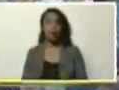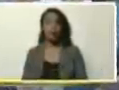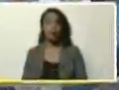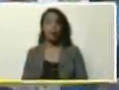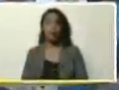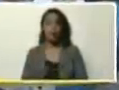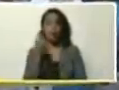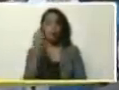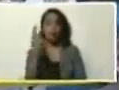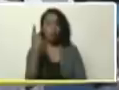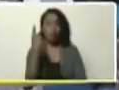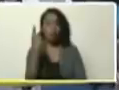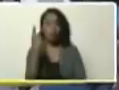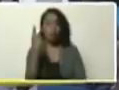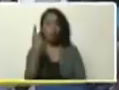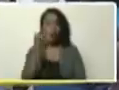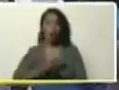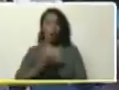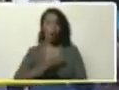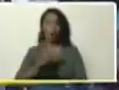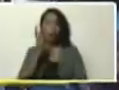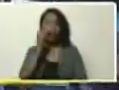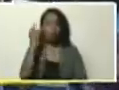número uno, alcaldes,